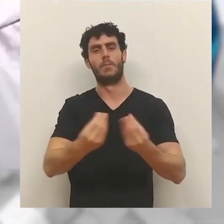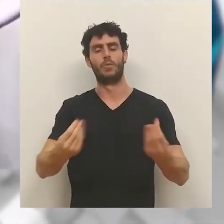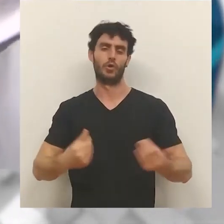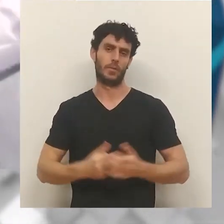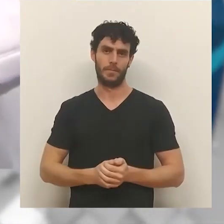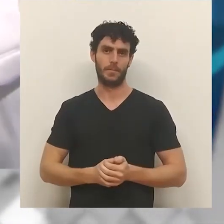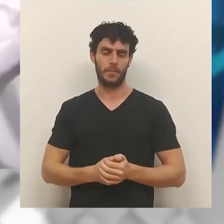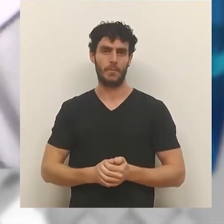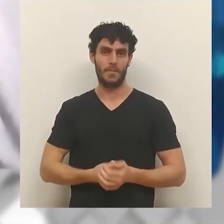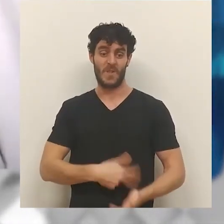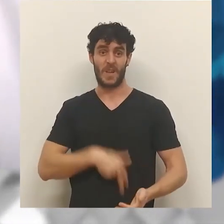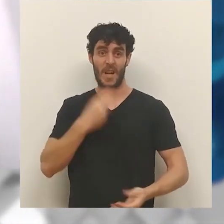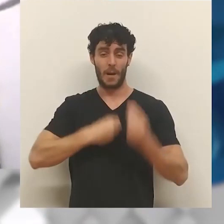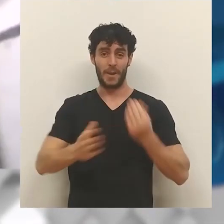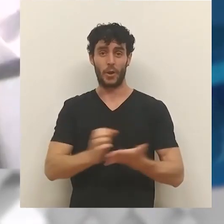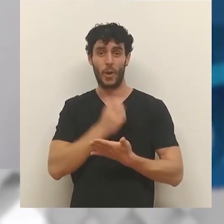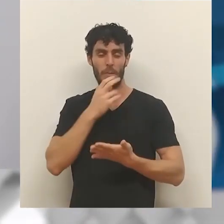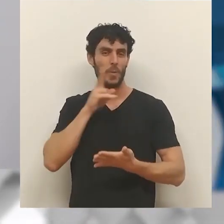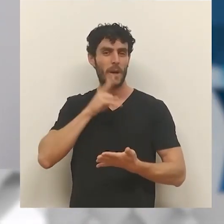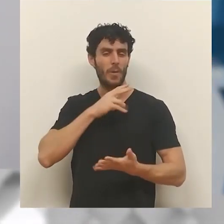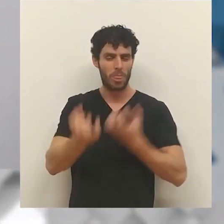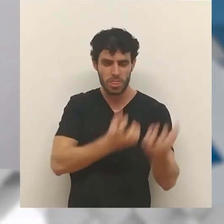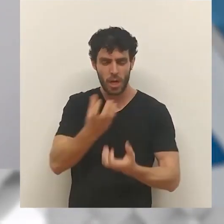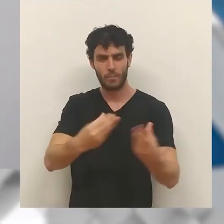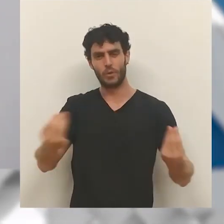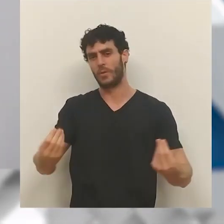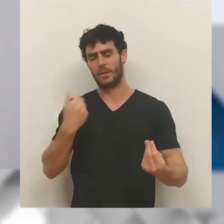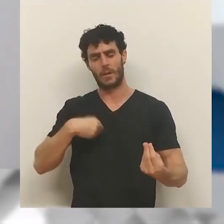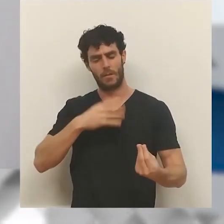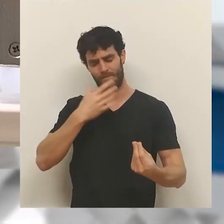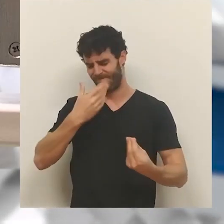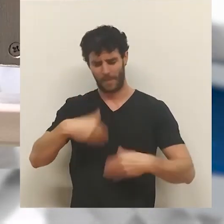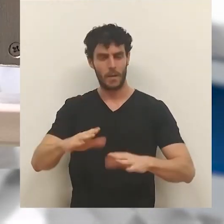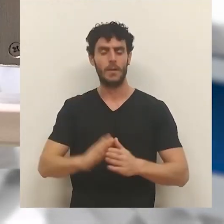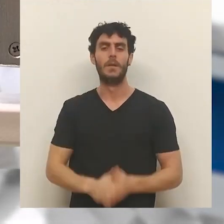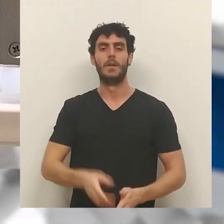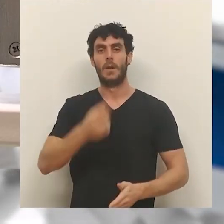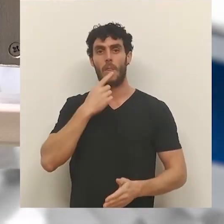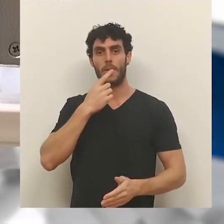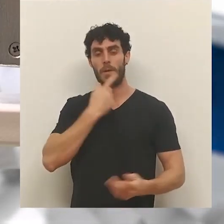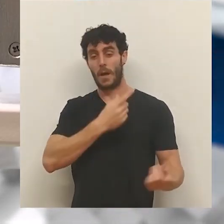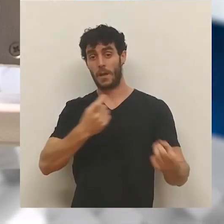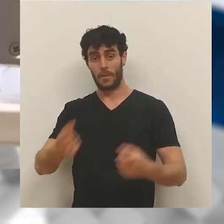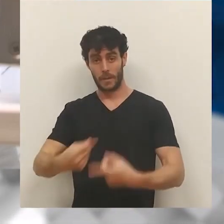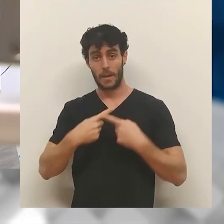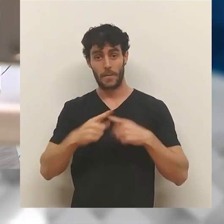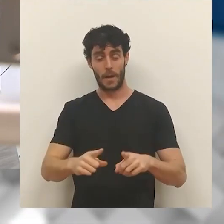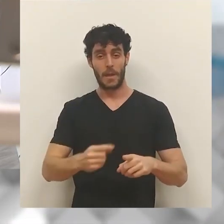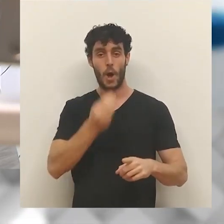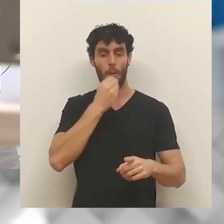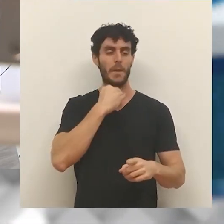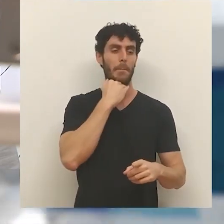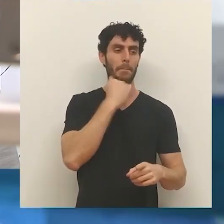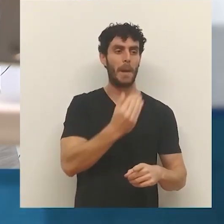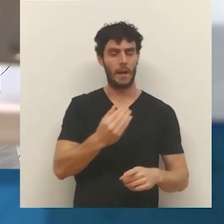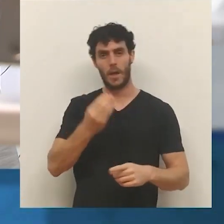demasiado la verdura. En general todos los alimentos, pero sobre todo la verdura. Y deja de ser atractiva. Desde Nutrium, su directora técnica insiste en